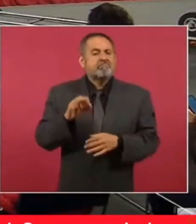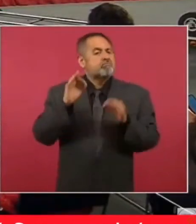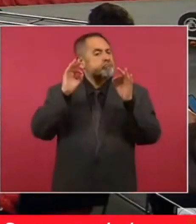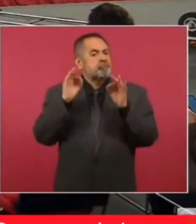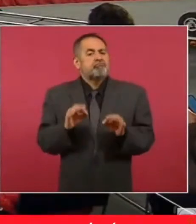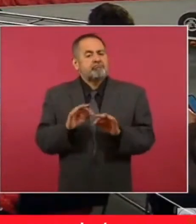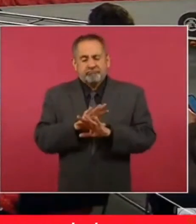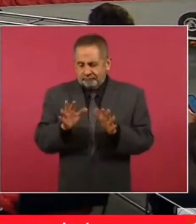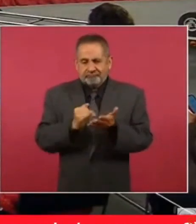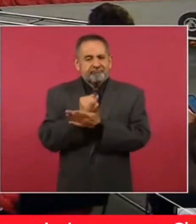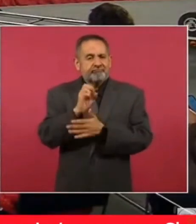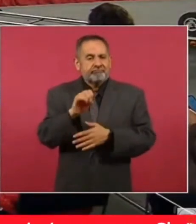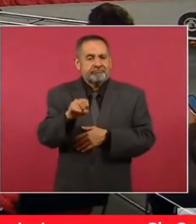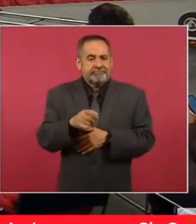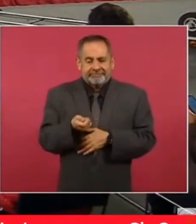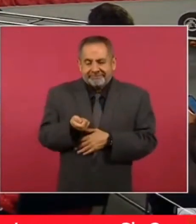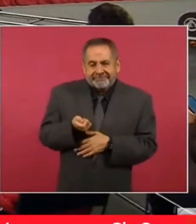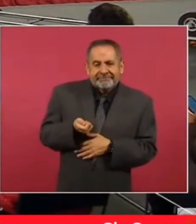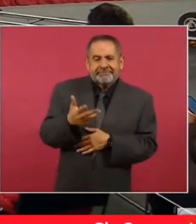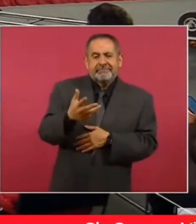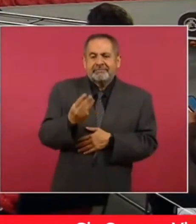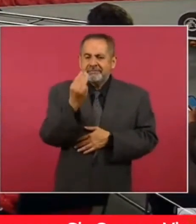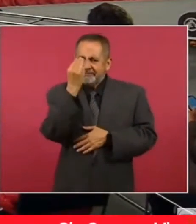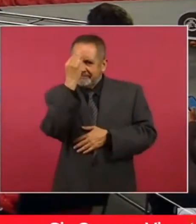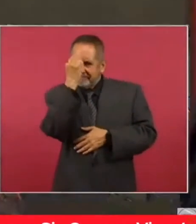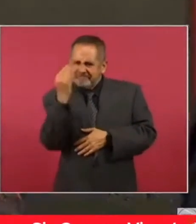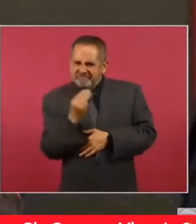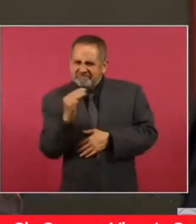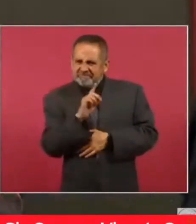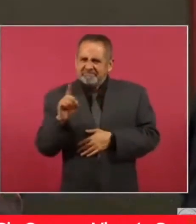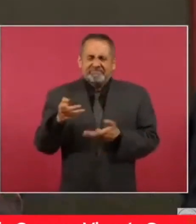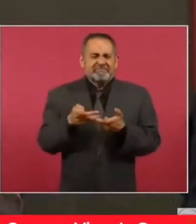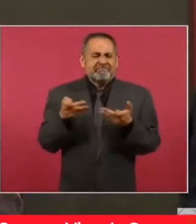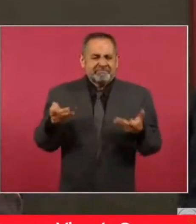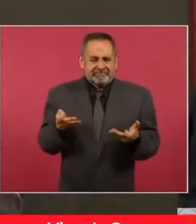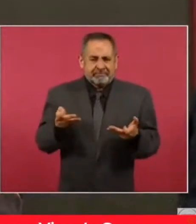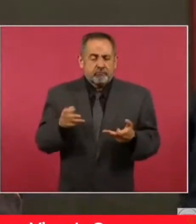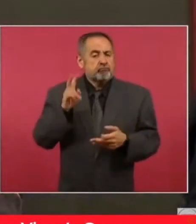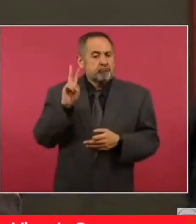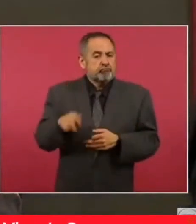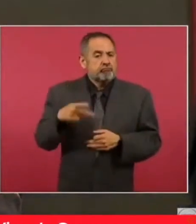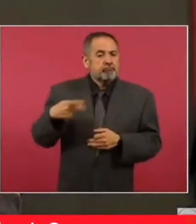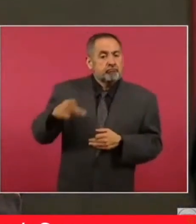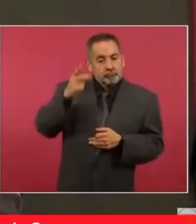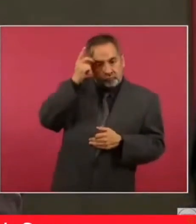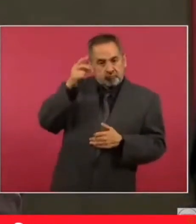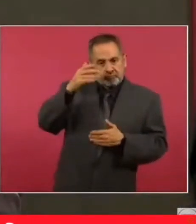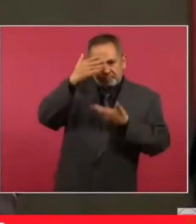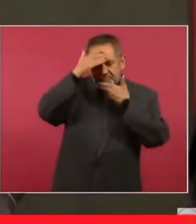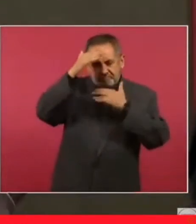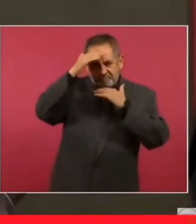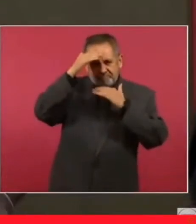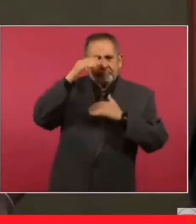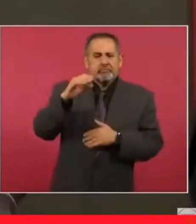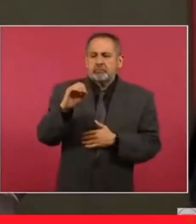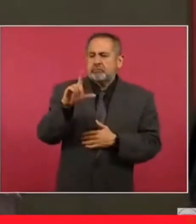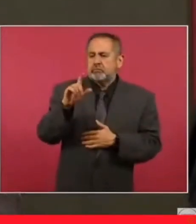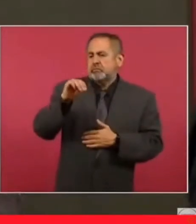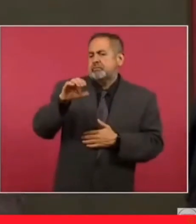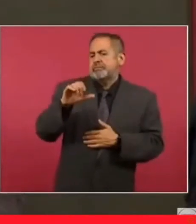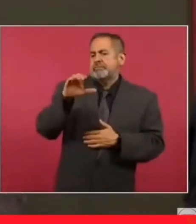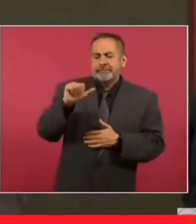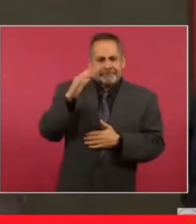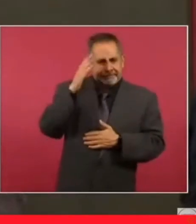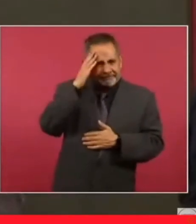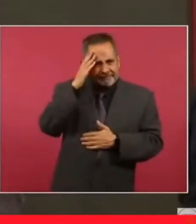representativa del monstruo de la tierra. Es una pieza olmeca que data de al